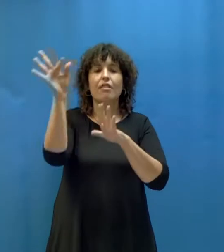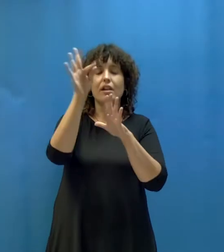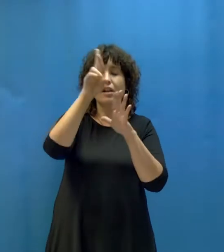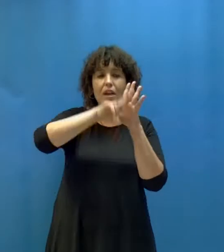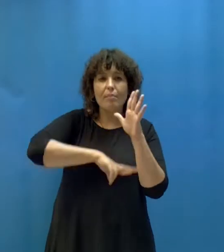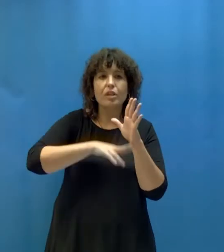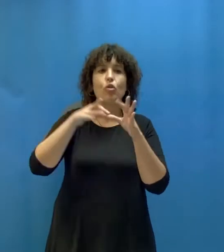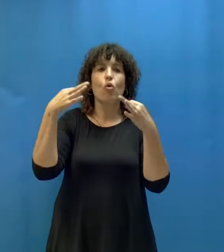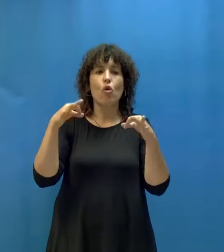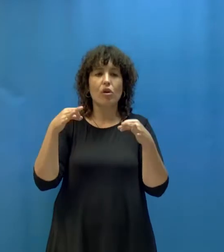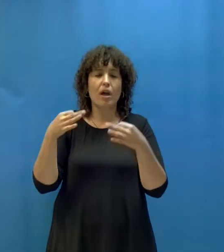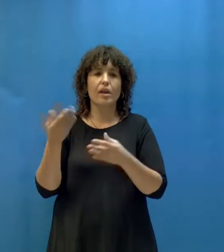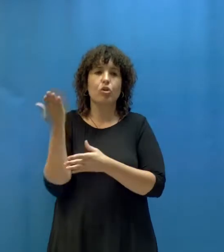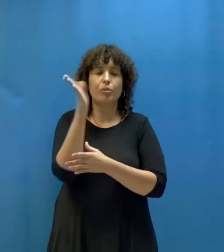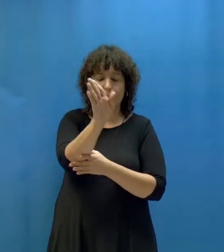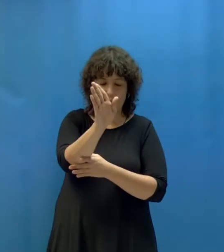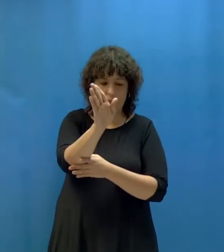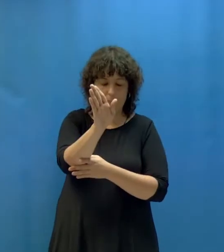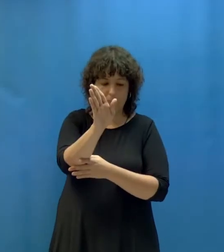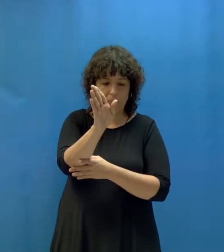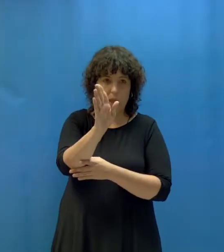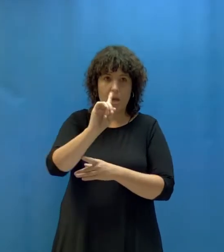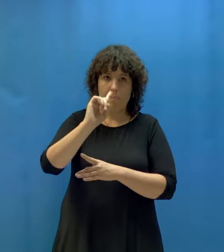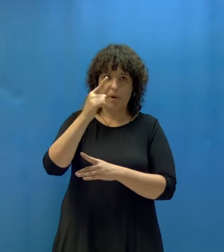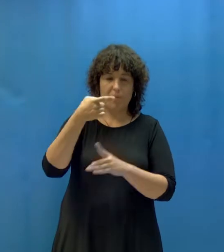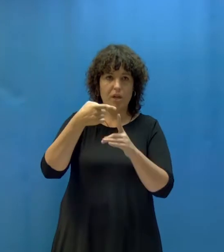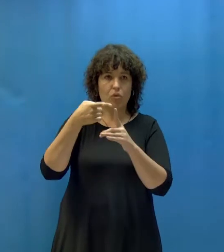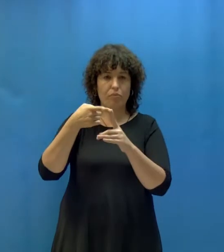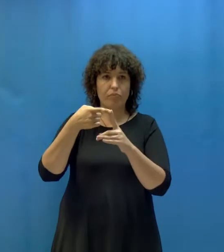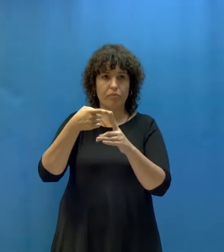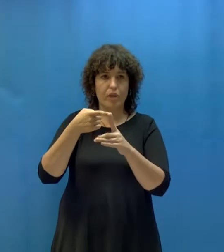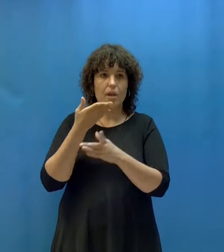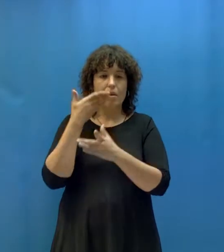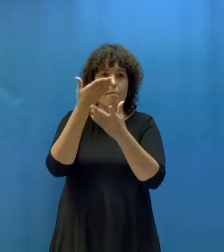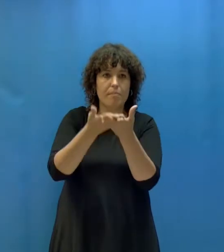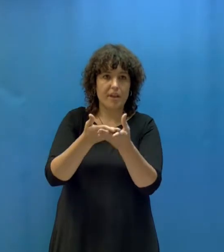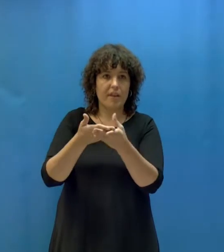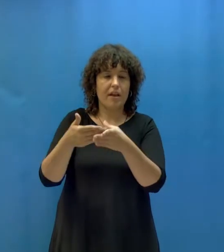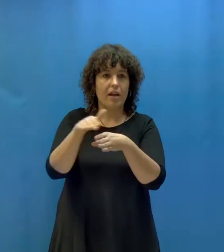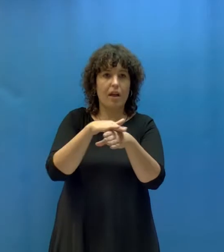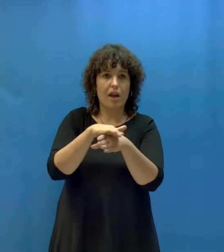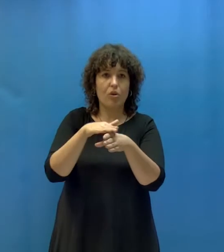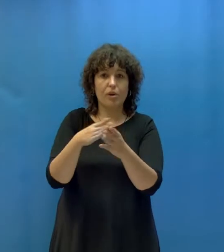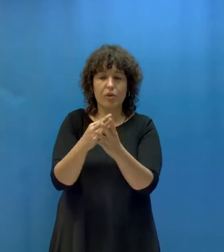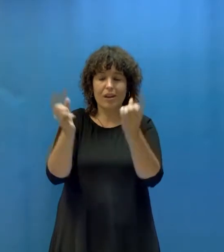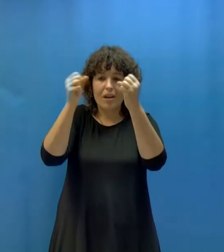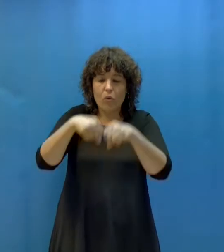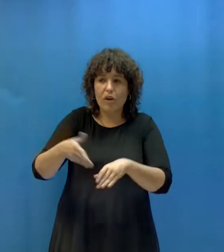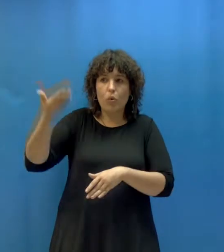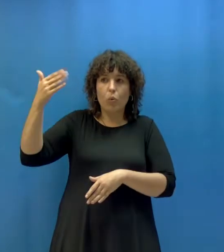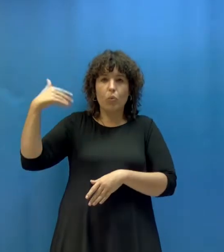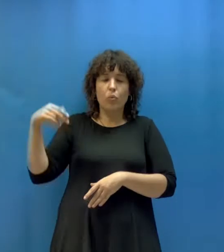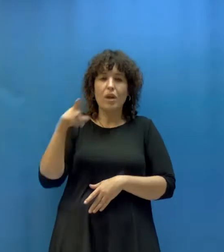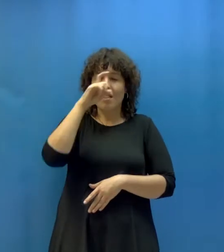de los siguientes acuerdos. Primero, instar al órgano municipal competente a que, en virtud del acuerdo alcanzado en 1979,